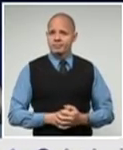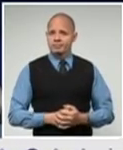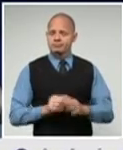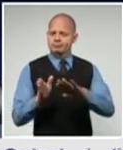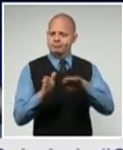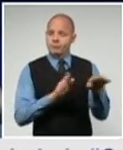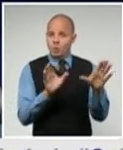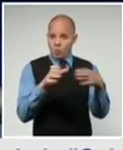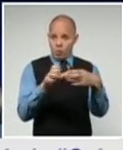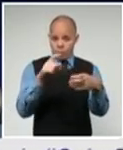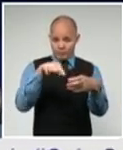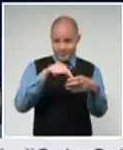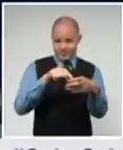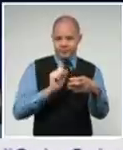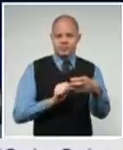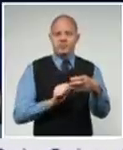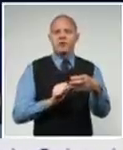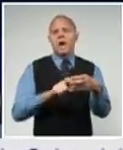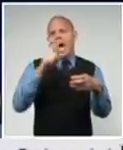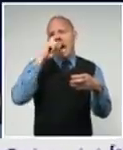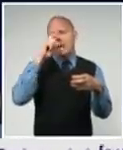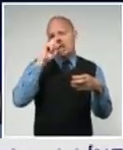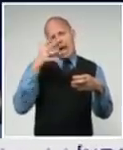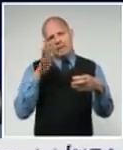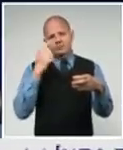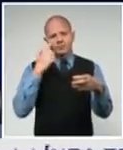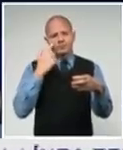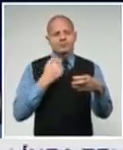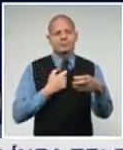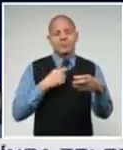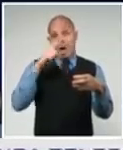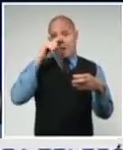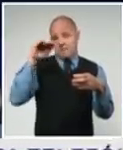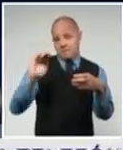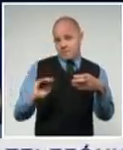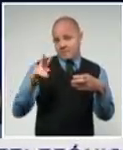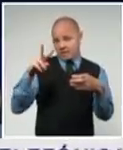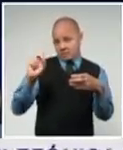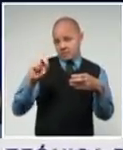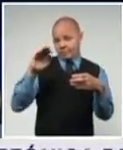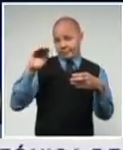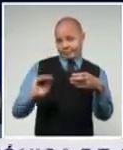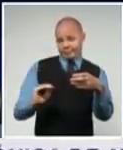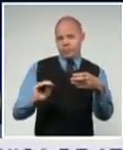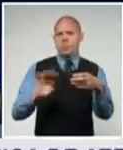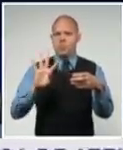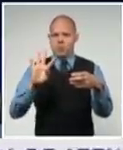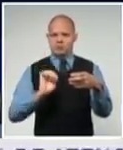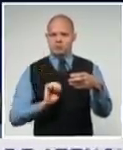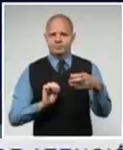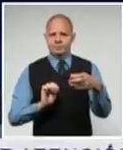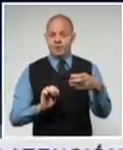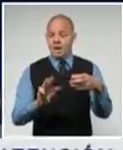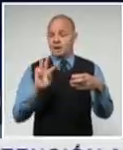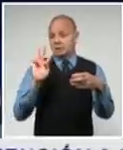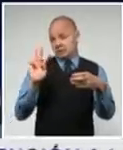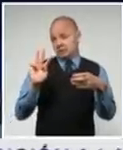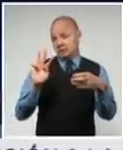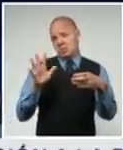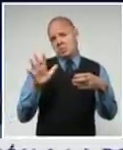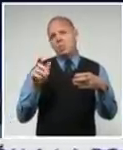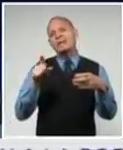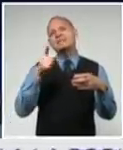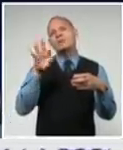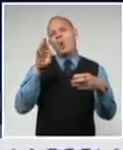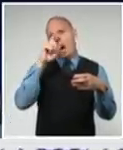se diagnosticaron ayer 4 personas, 4 niños, 4 jóvenes, de ellos 3 en edades pediátricas.